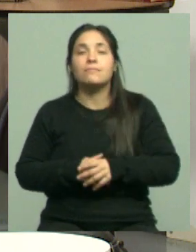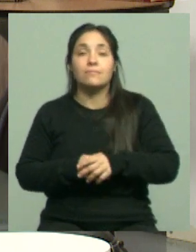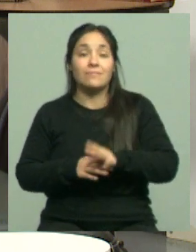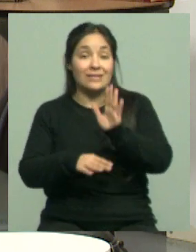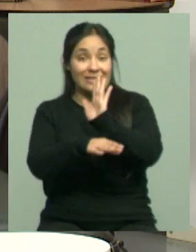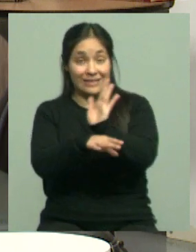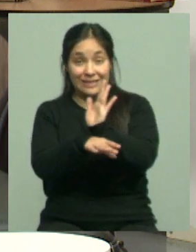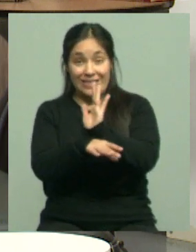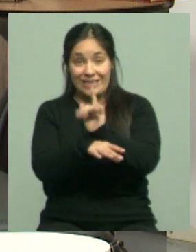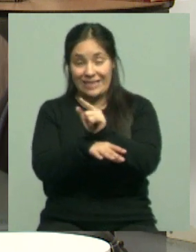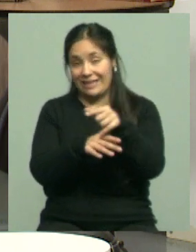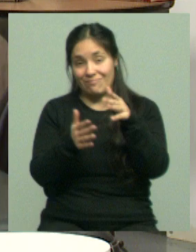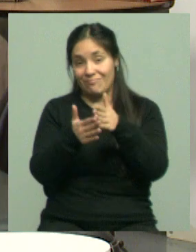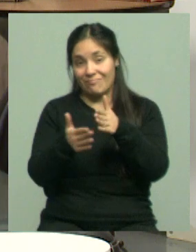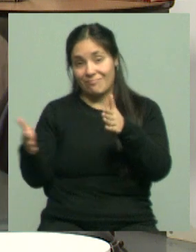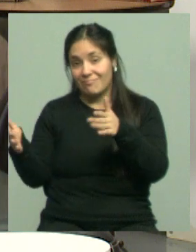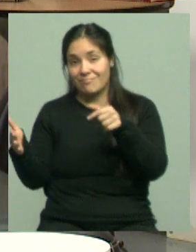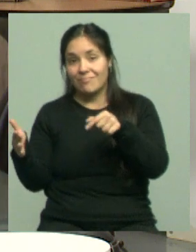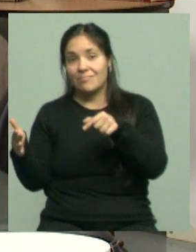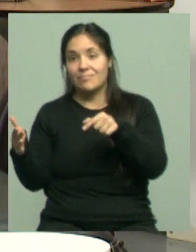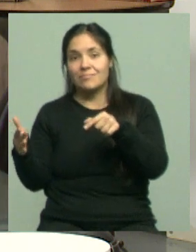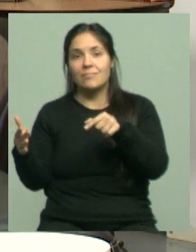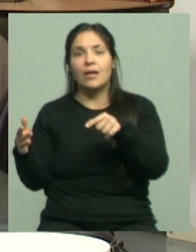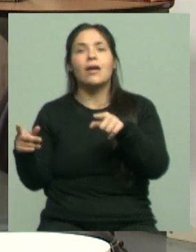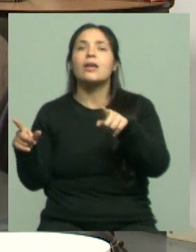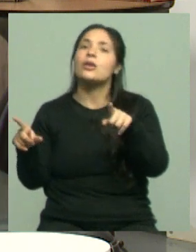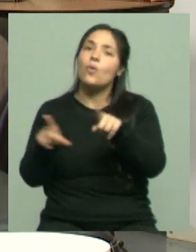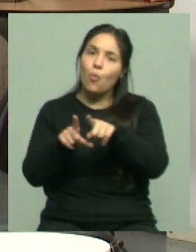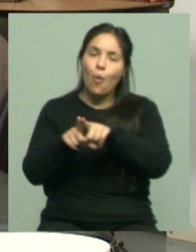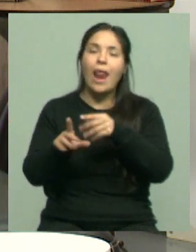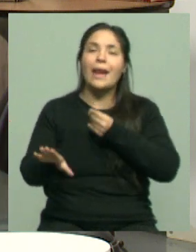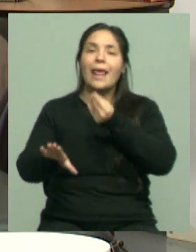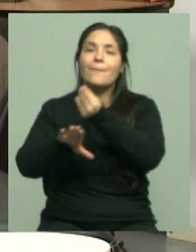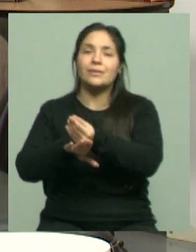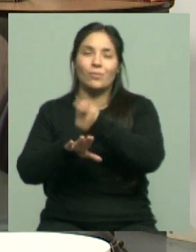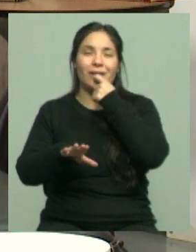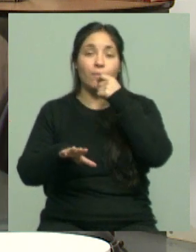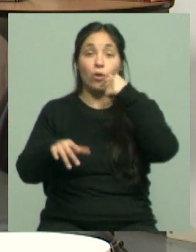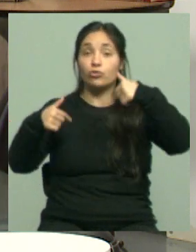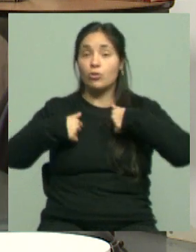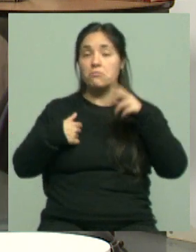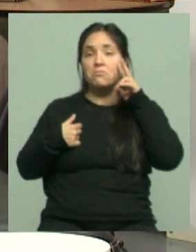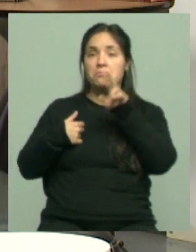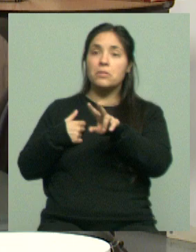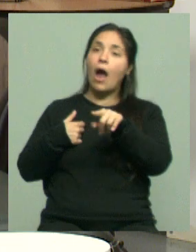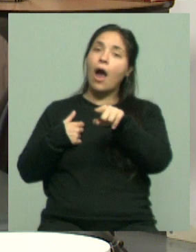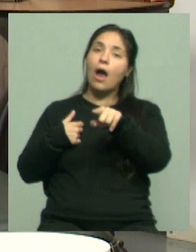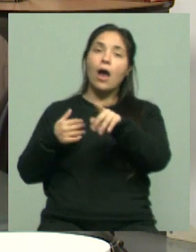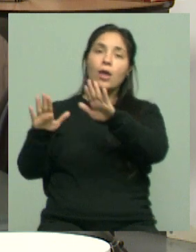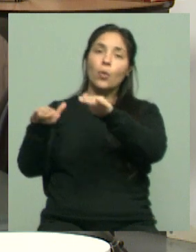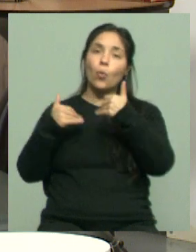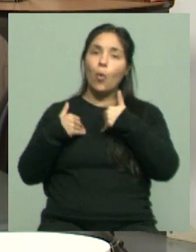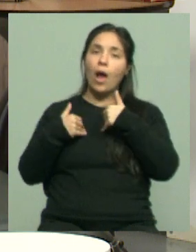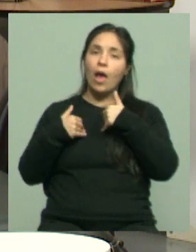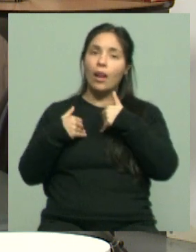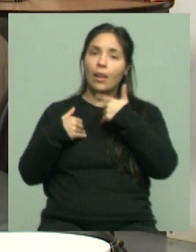también ayuda a eso, a la representación, a ver, uh-huh. bueno, yo con este personaje sí me identifico, capaz me siento más acompañada,